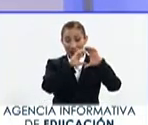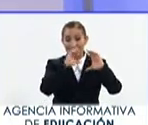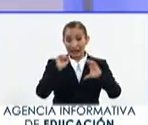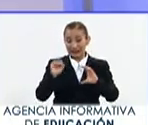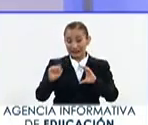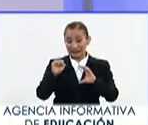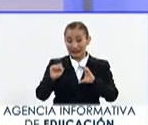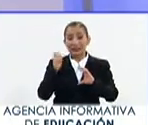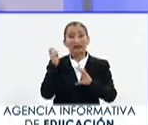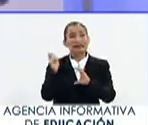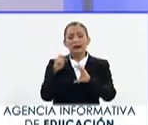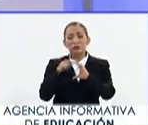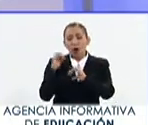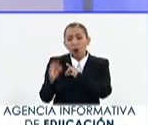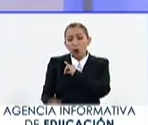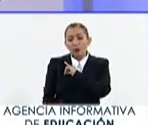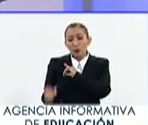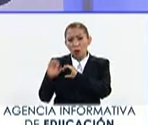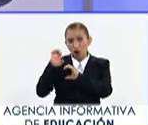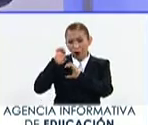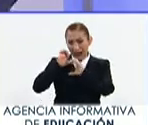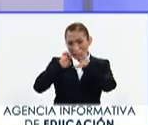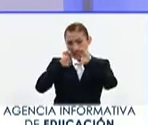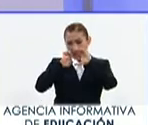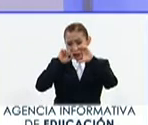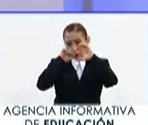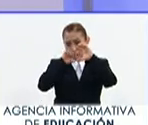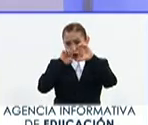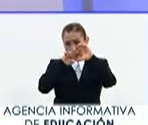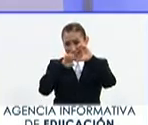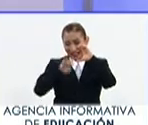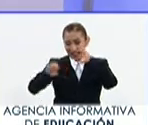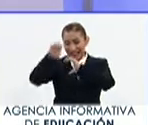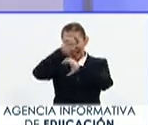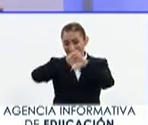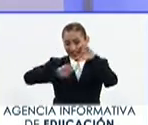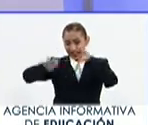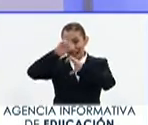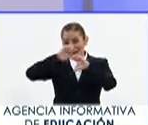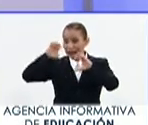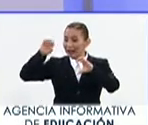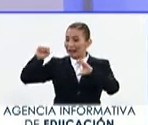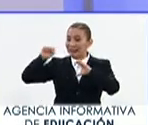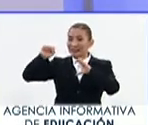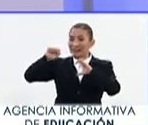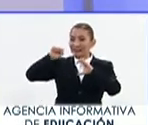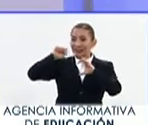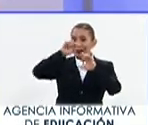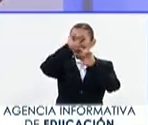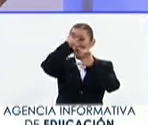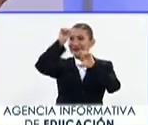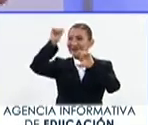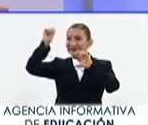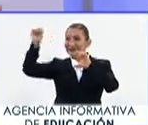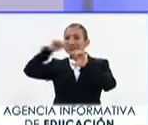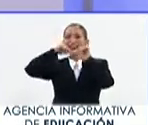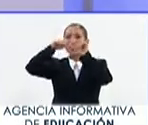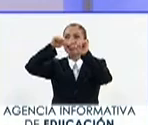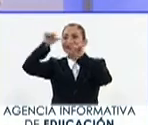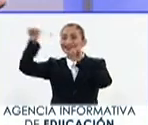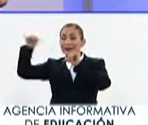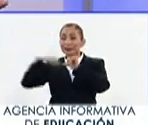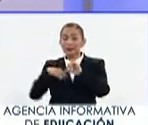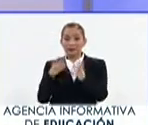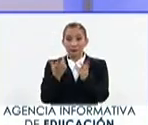S, quiere decir que el último electrón que ponemos en ese elemento está en un orbital S. ¿Sí? En el bloque D